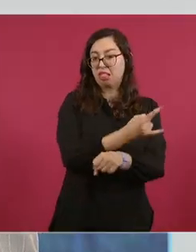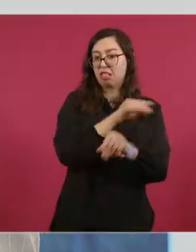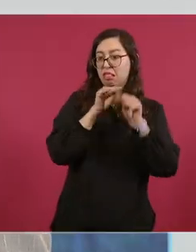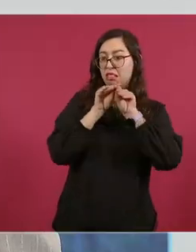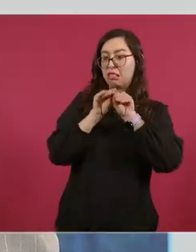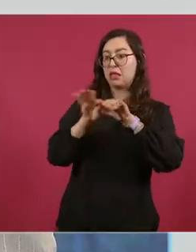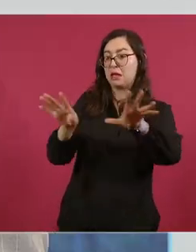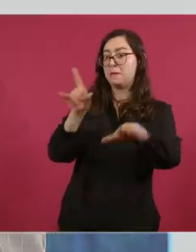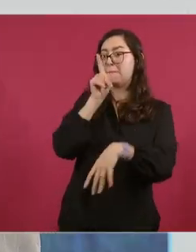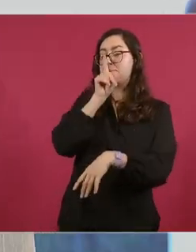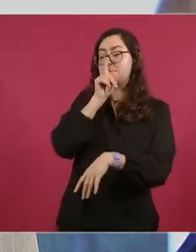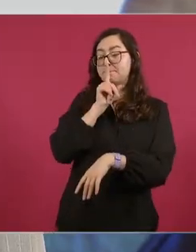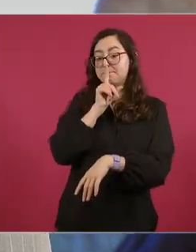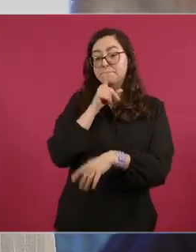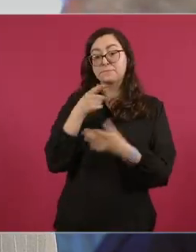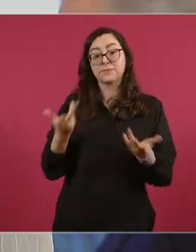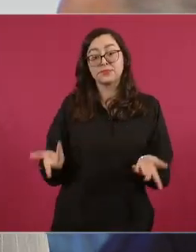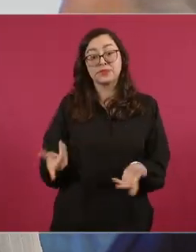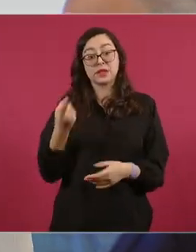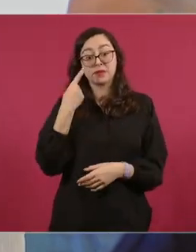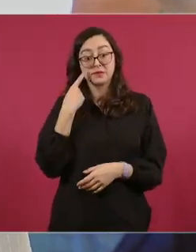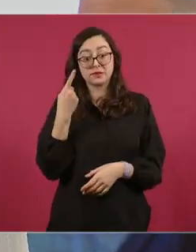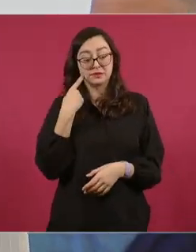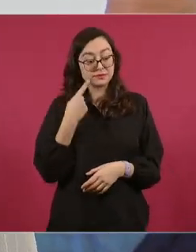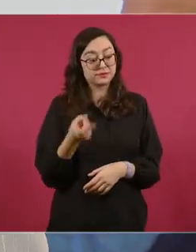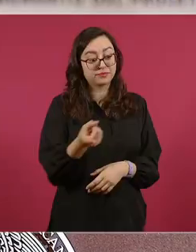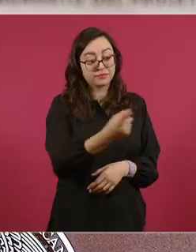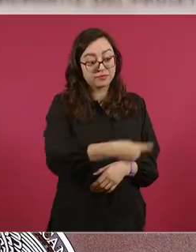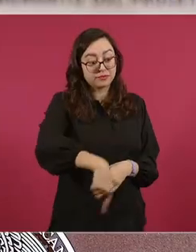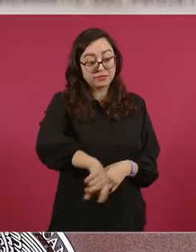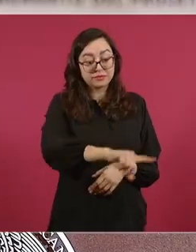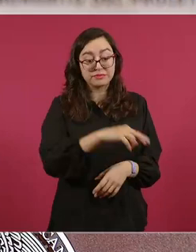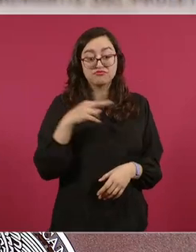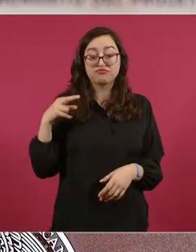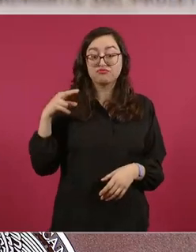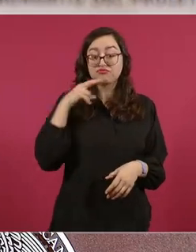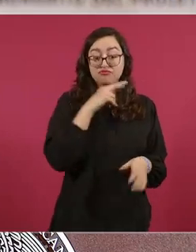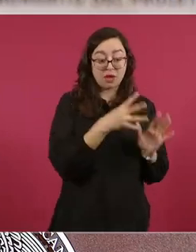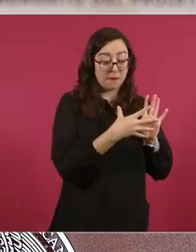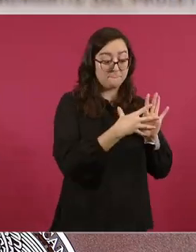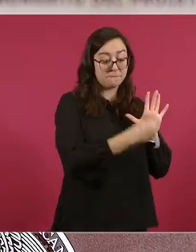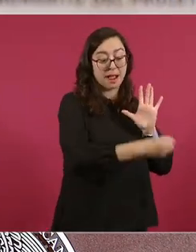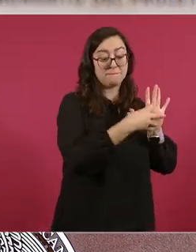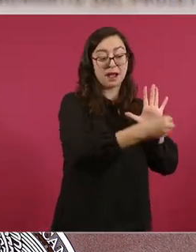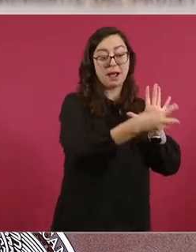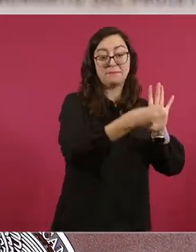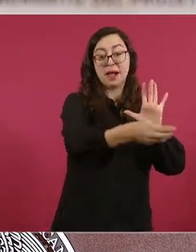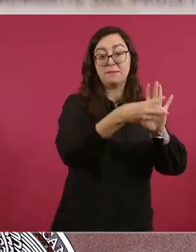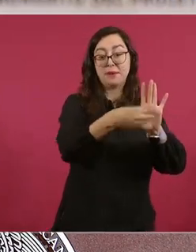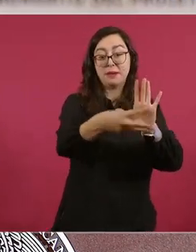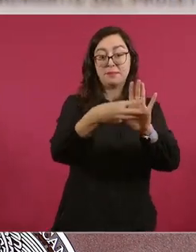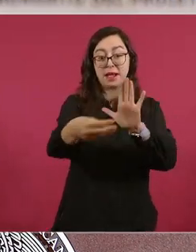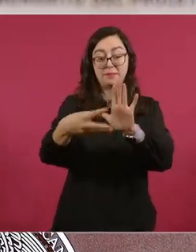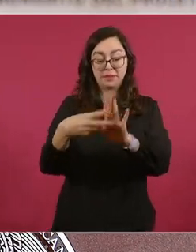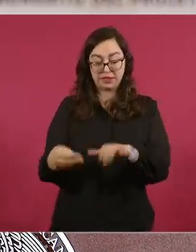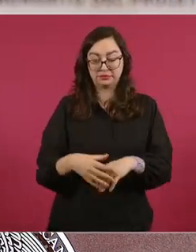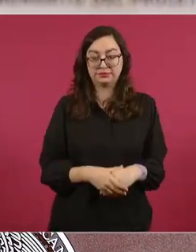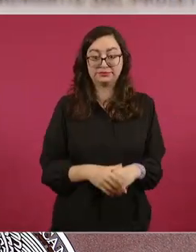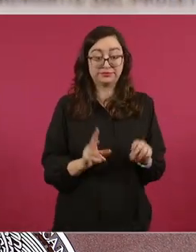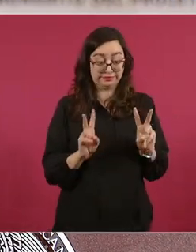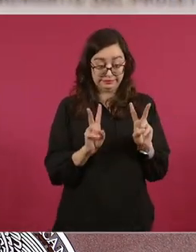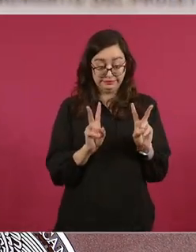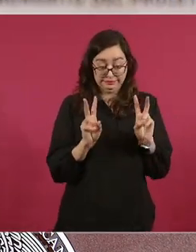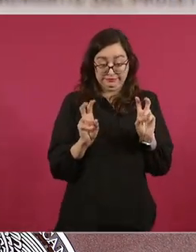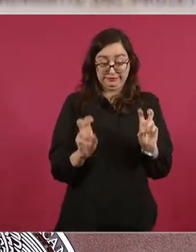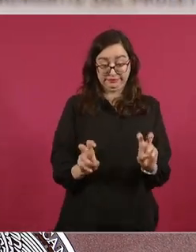a presentarles el nado sincronizado y el entramado de mentiras en torno a un reportaje sobre el falso